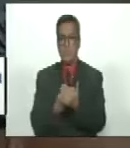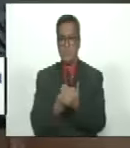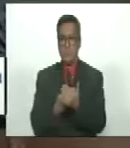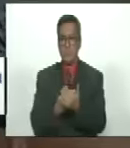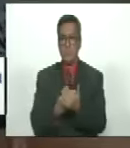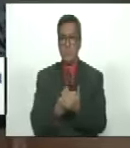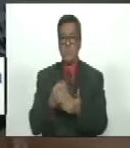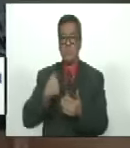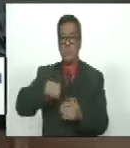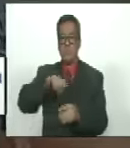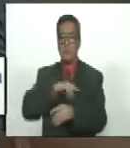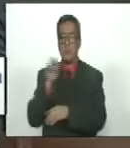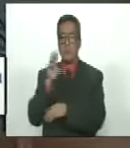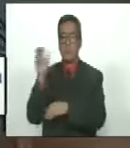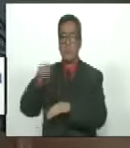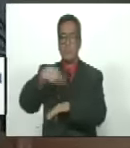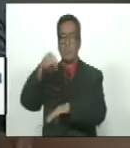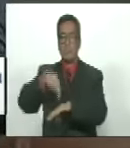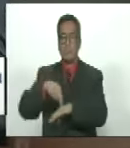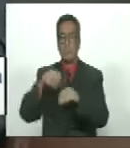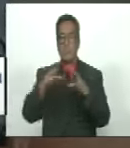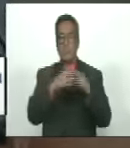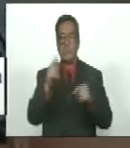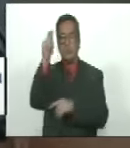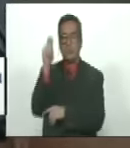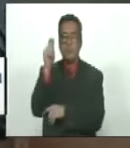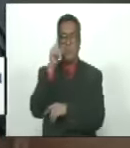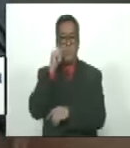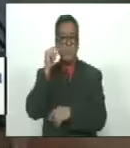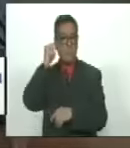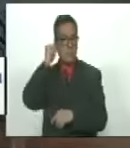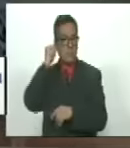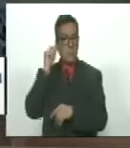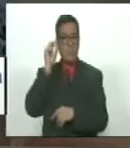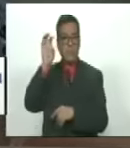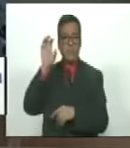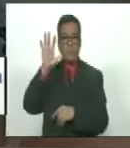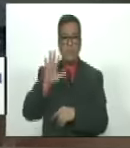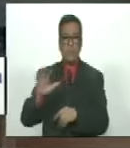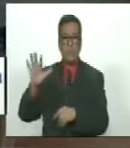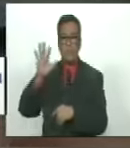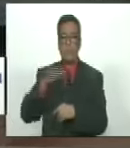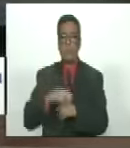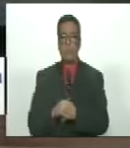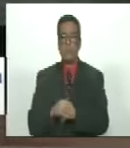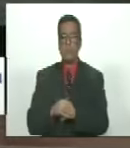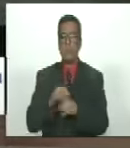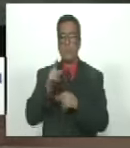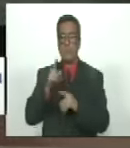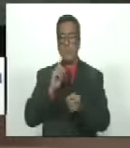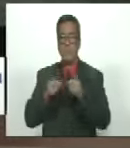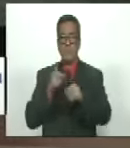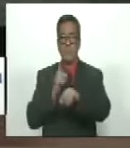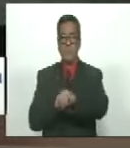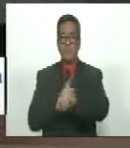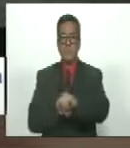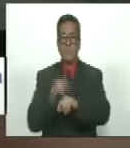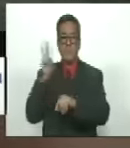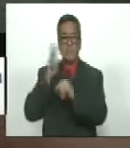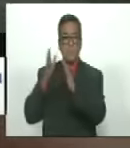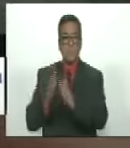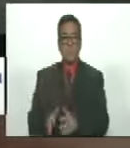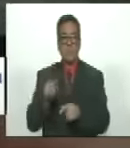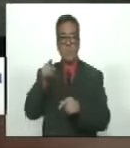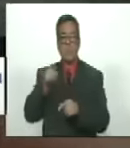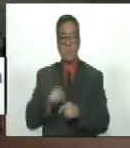a nuestra Asamblea Nacional, a todos sus diputados y diputadas de la patria. Desde hace mucho tiempo los venezolanos